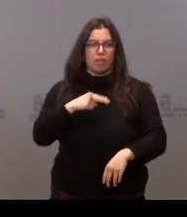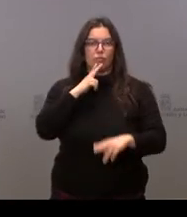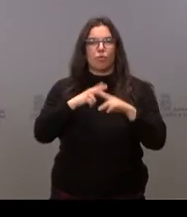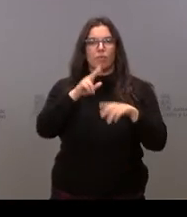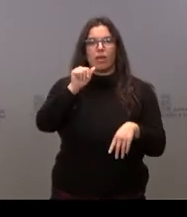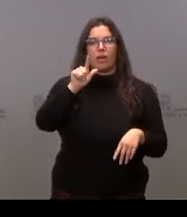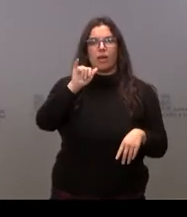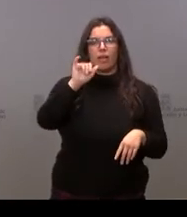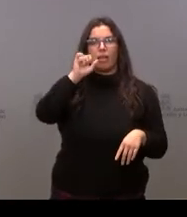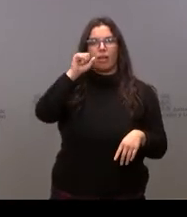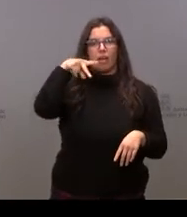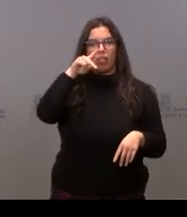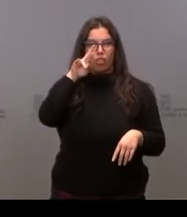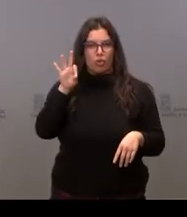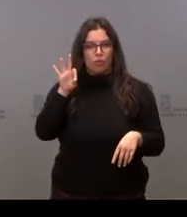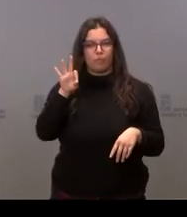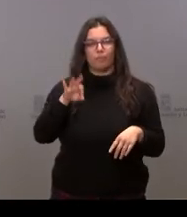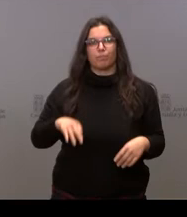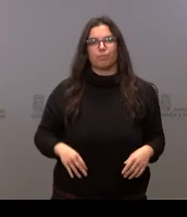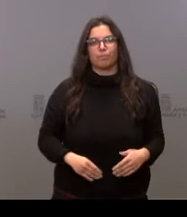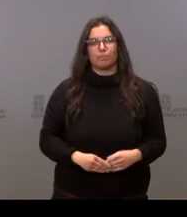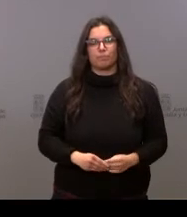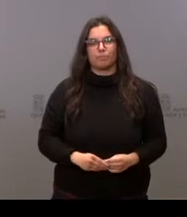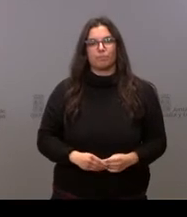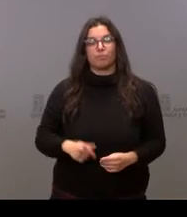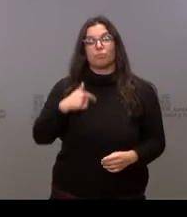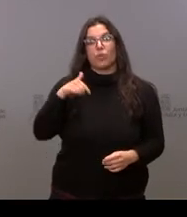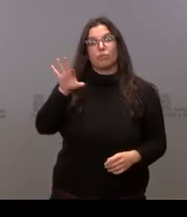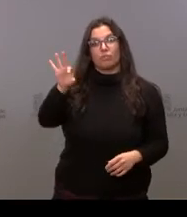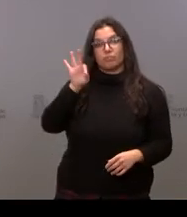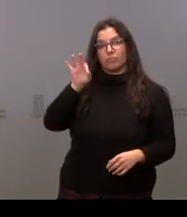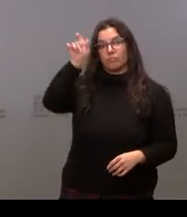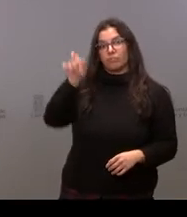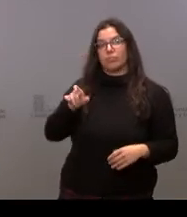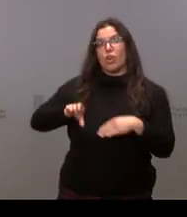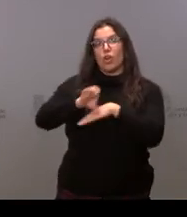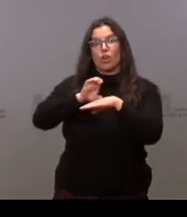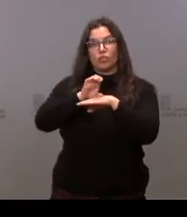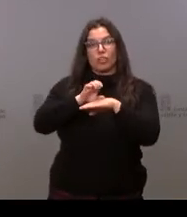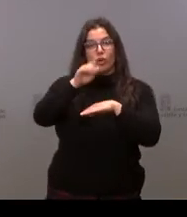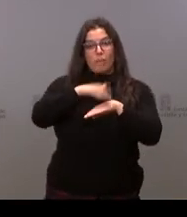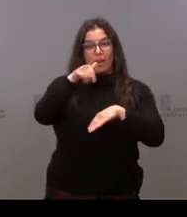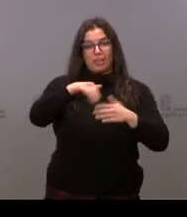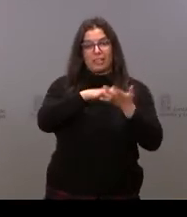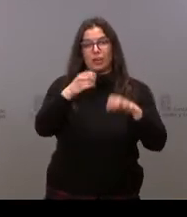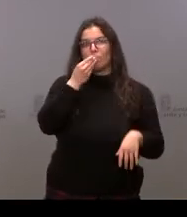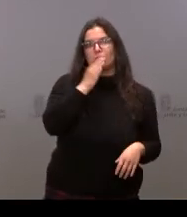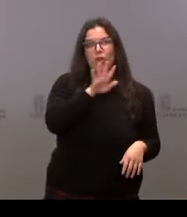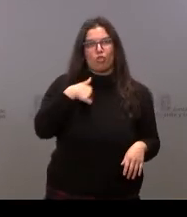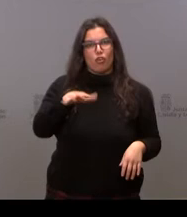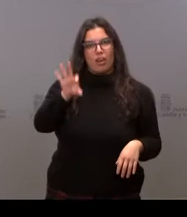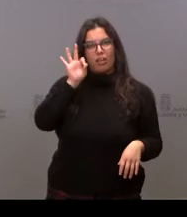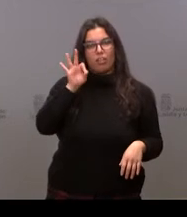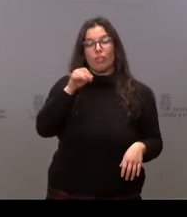alejandro he escogido al mejor consejero de sanidad de castilla y león' y lo digo porque